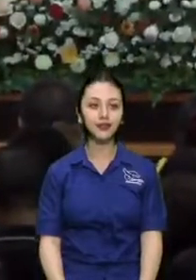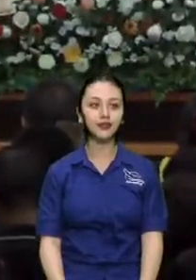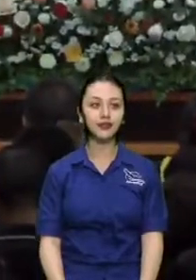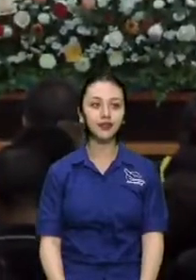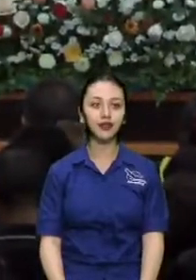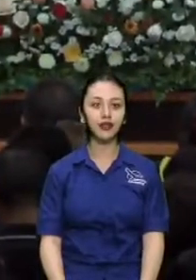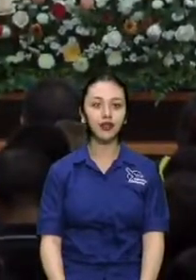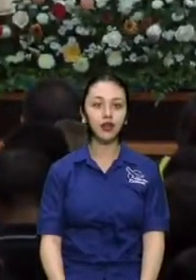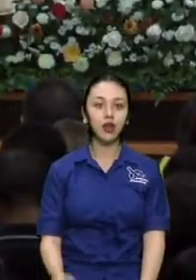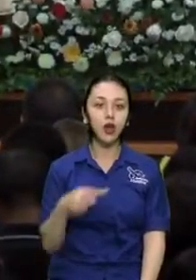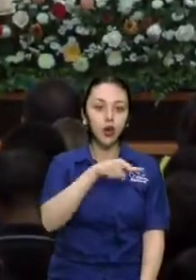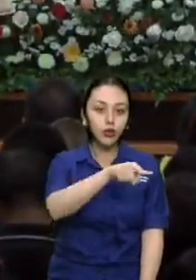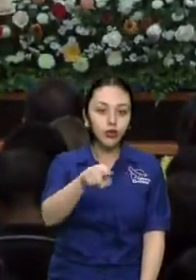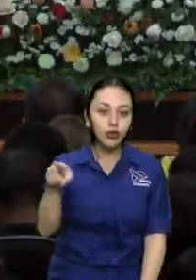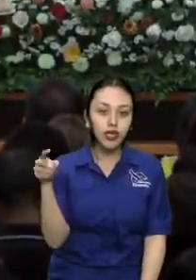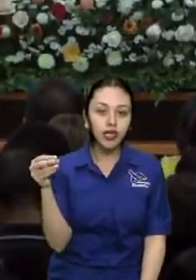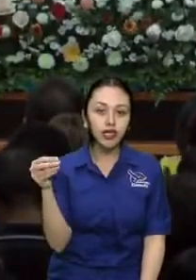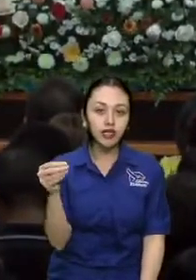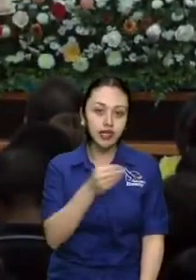¿Quieres ser bendecido por el mayor?